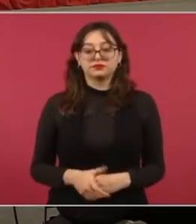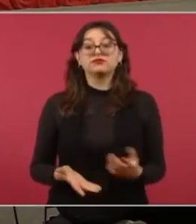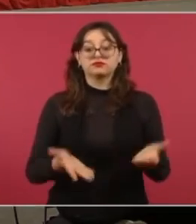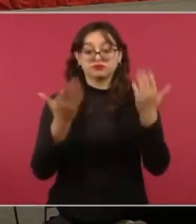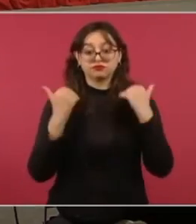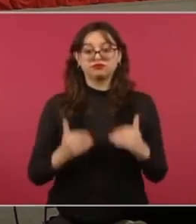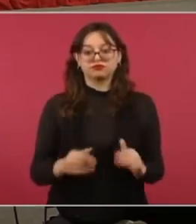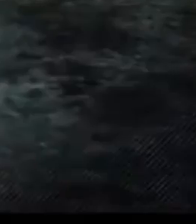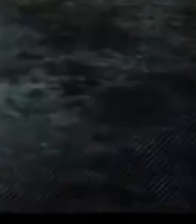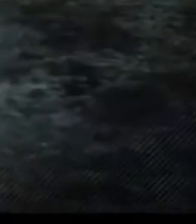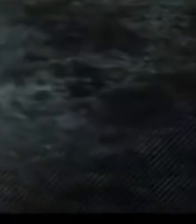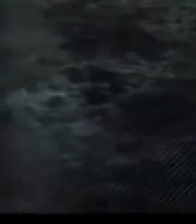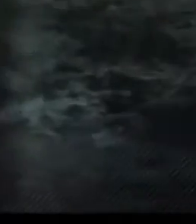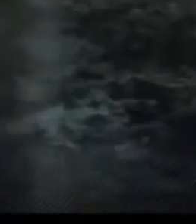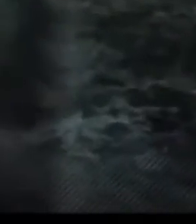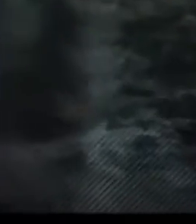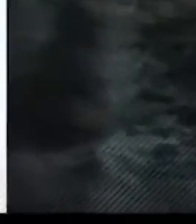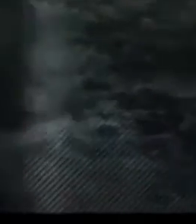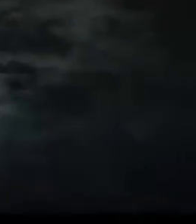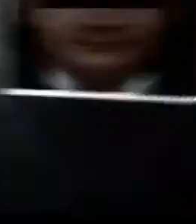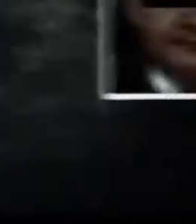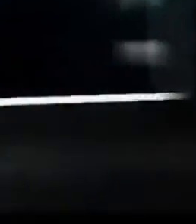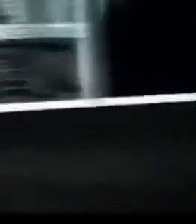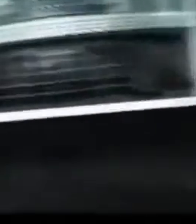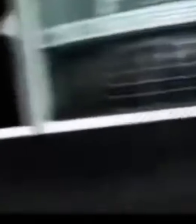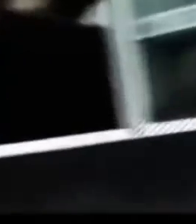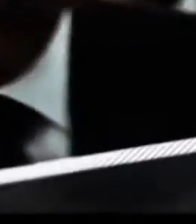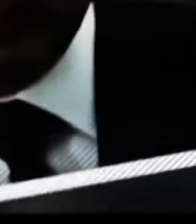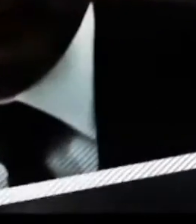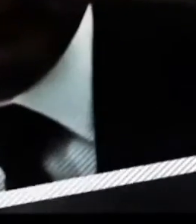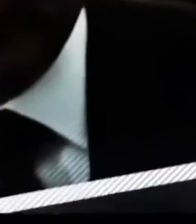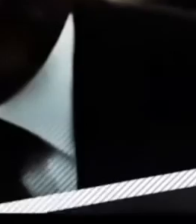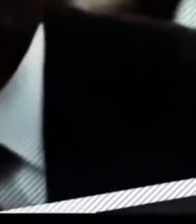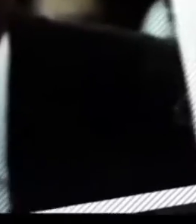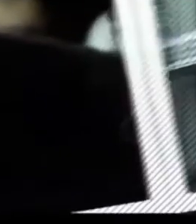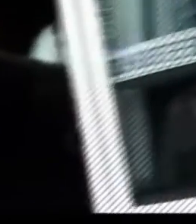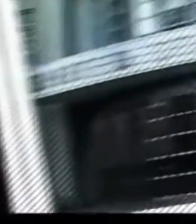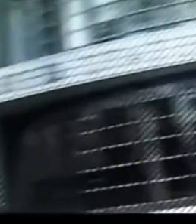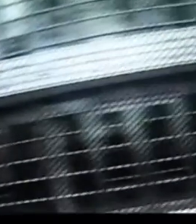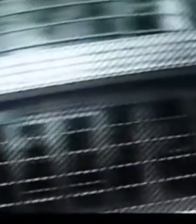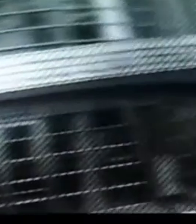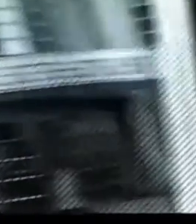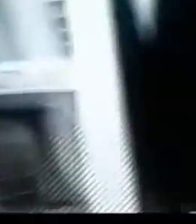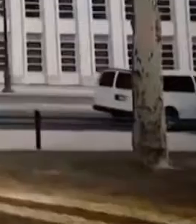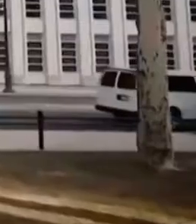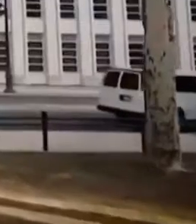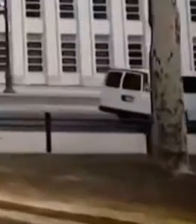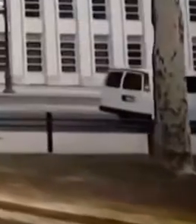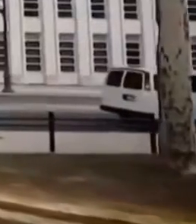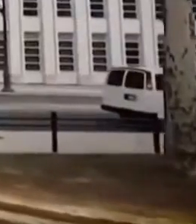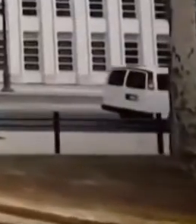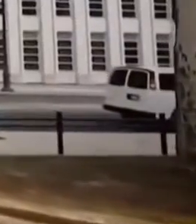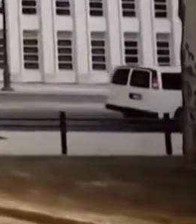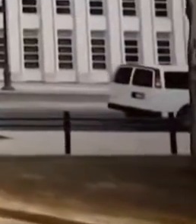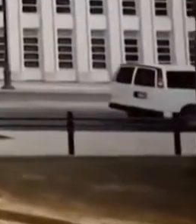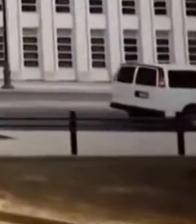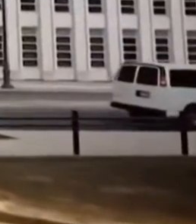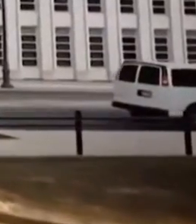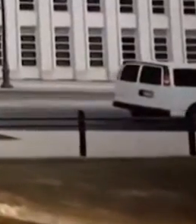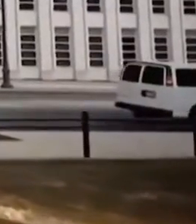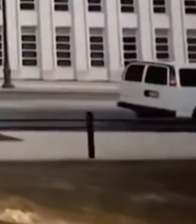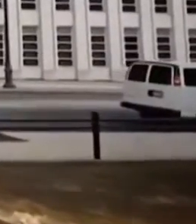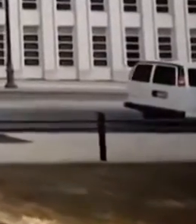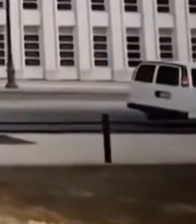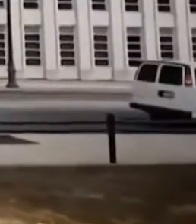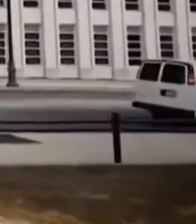¿Sigue? Este martes 7 de febrero, en el 9º día de audiencias en el juicio contra Genaro García Luna en la Corte del Distrito Este de Brooklyn, Nueva